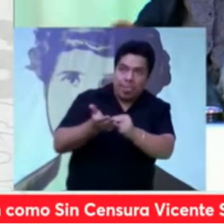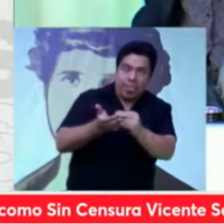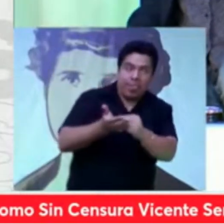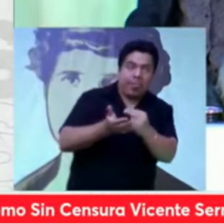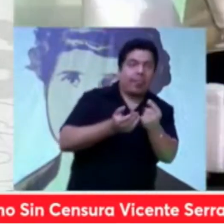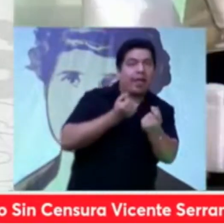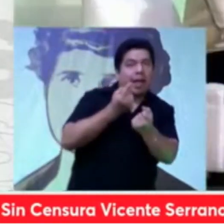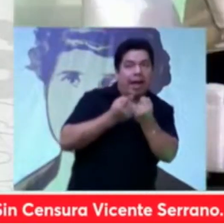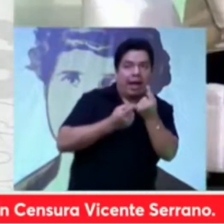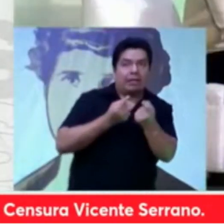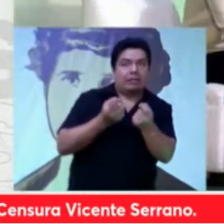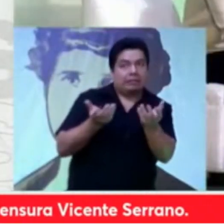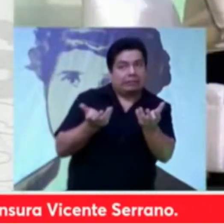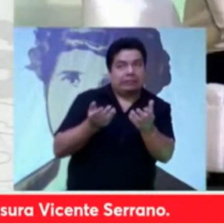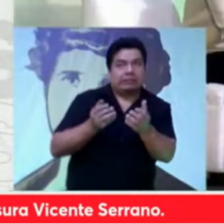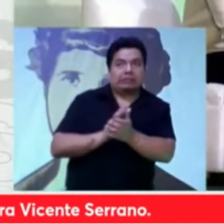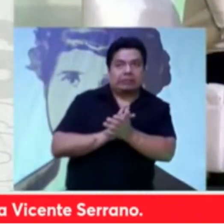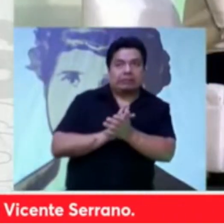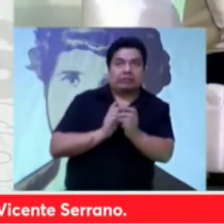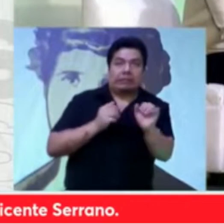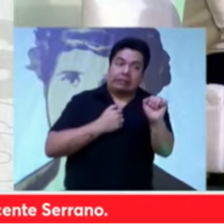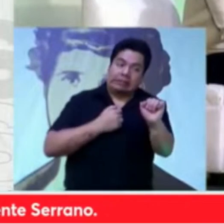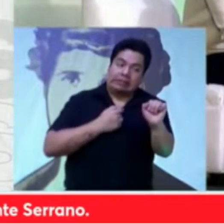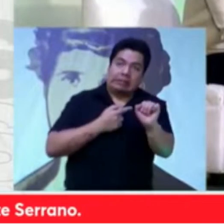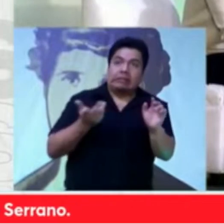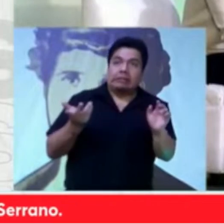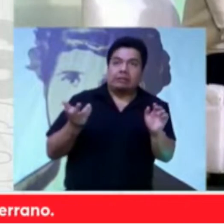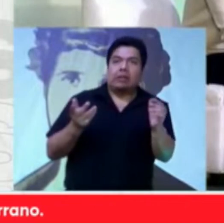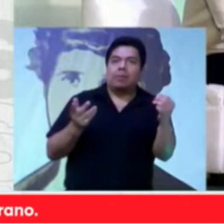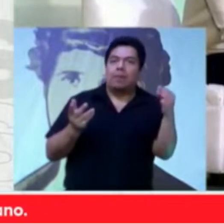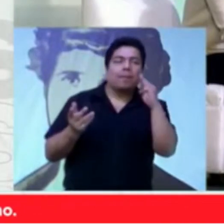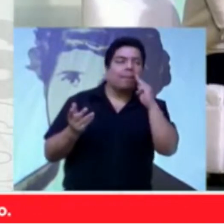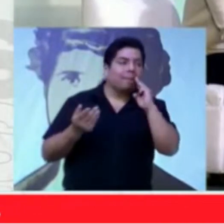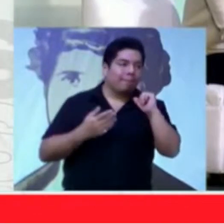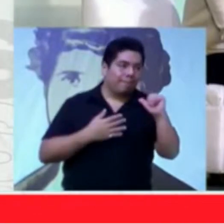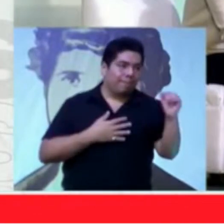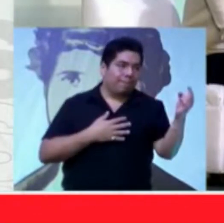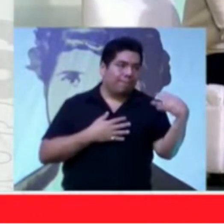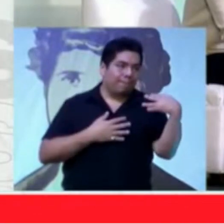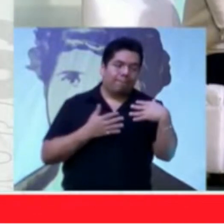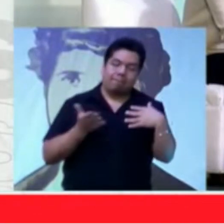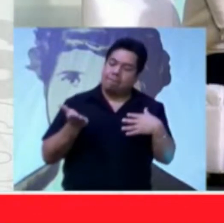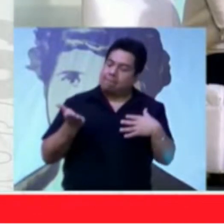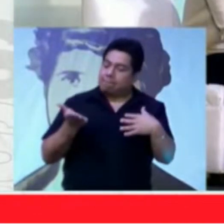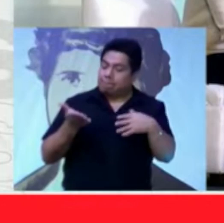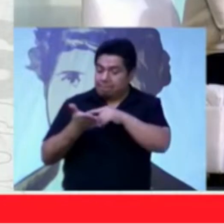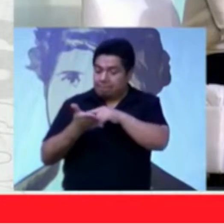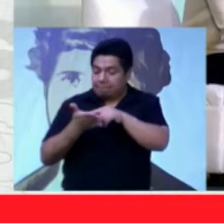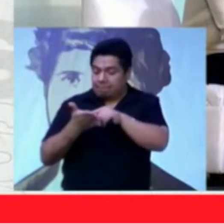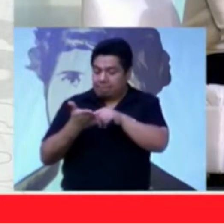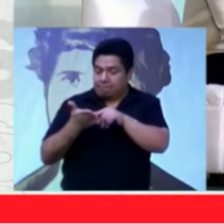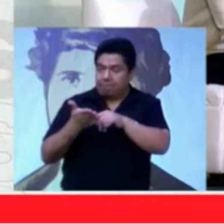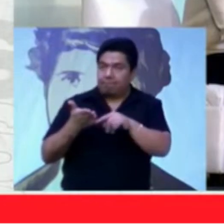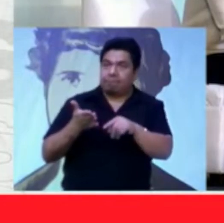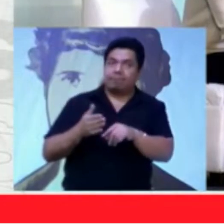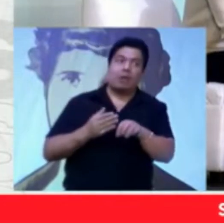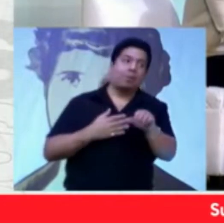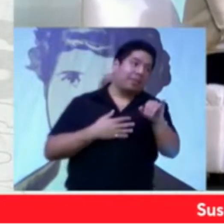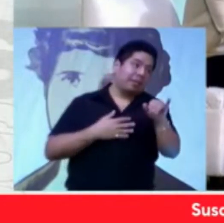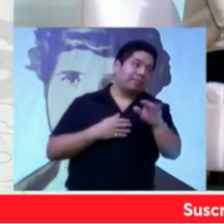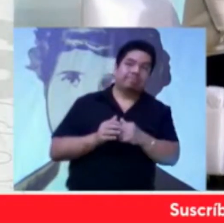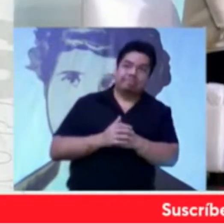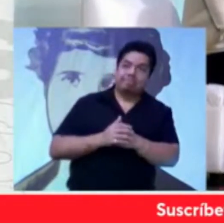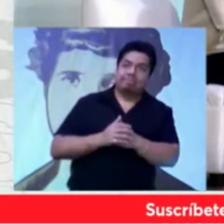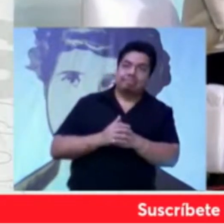que resolver pero pero me mandó un mensaje para ustedes amigas amigos